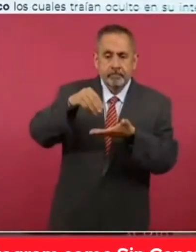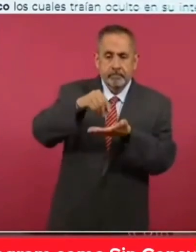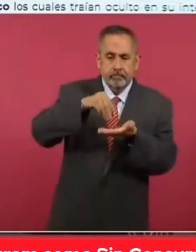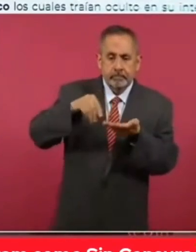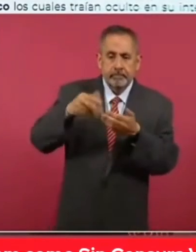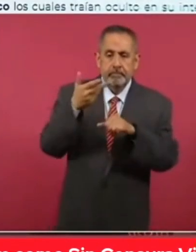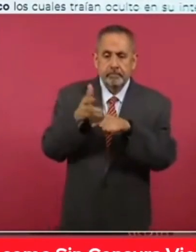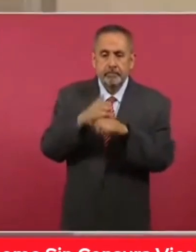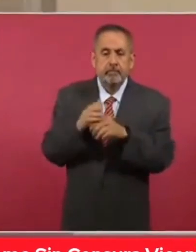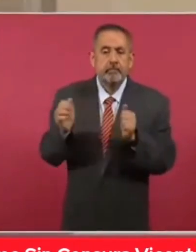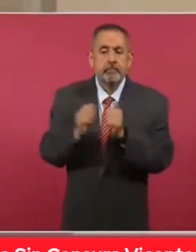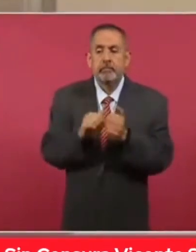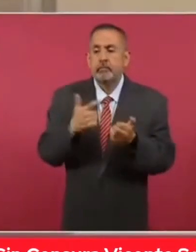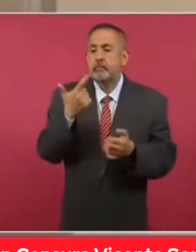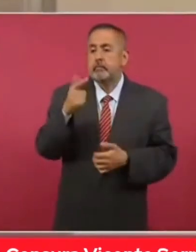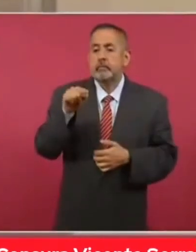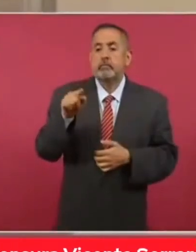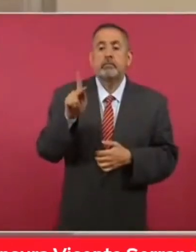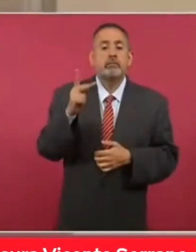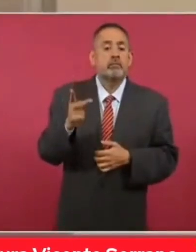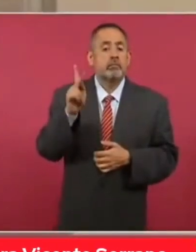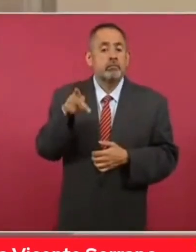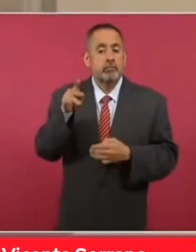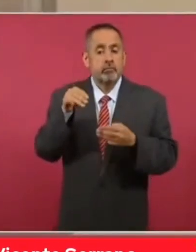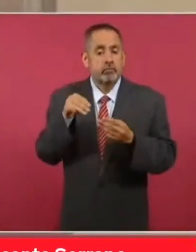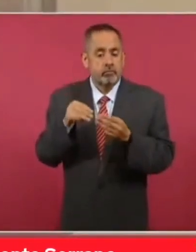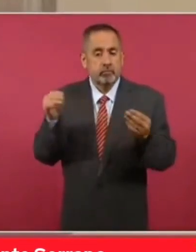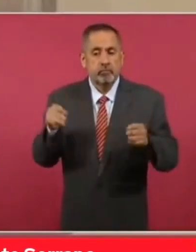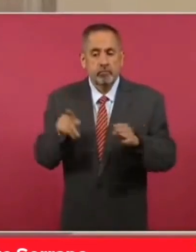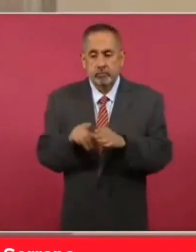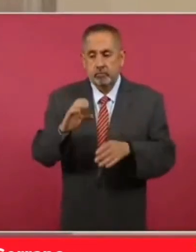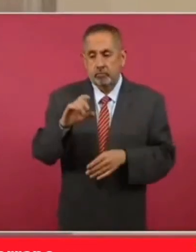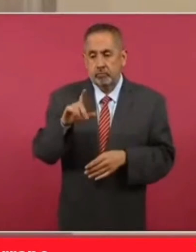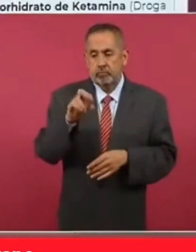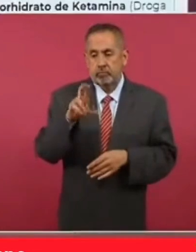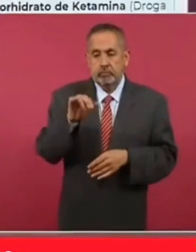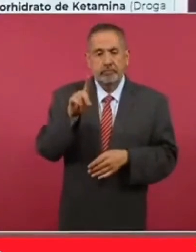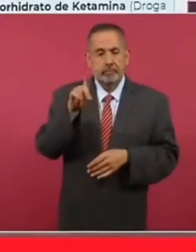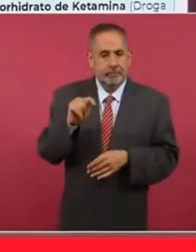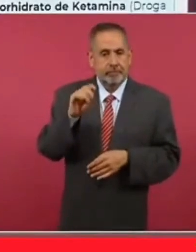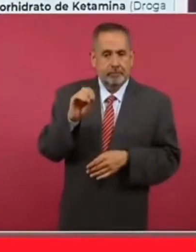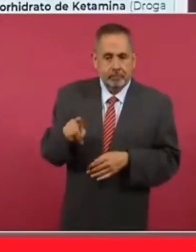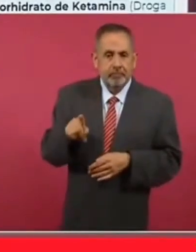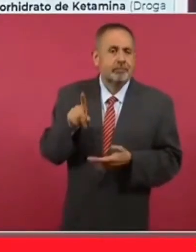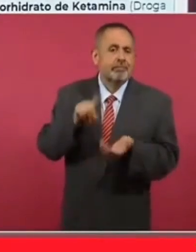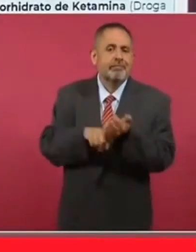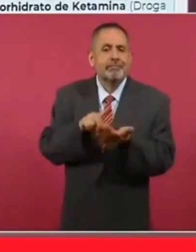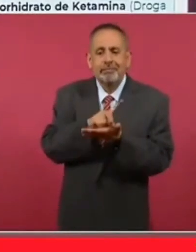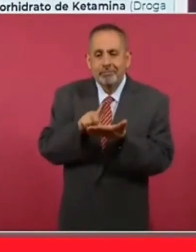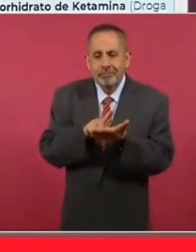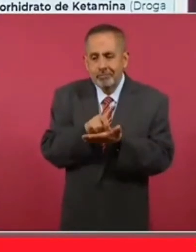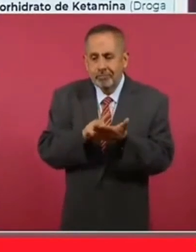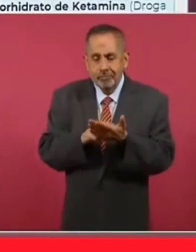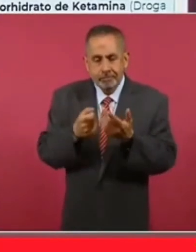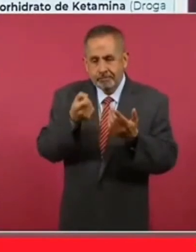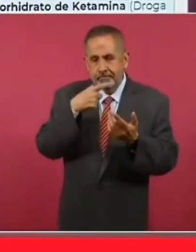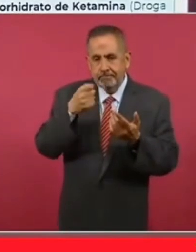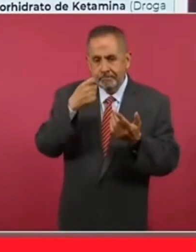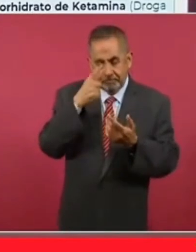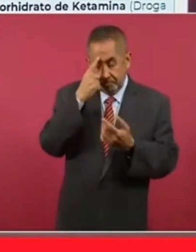con un peso aproximado de siete punto dos kilogramos de clorhidrato de ketamina una droga disuactiva